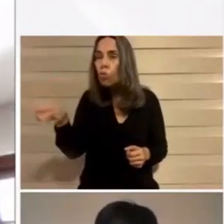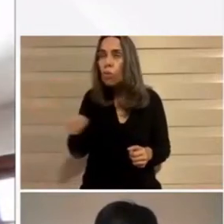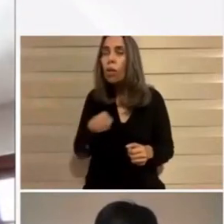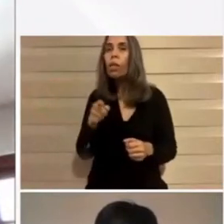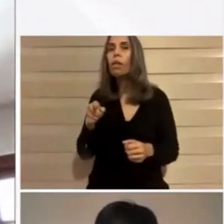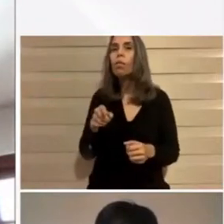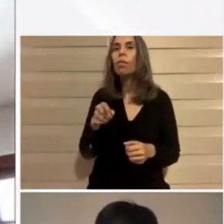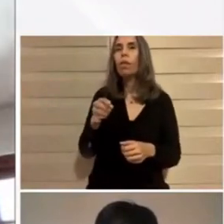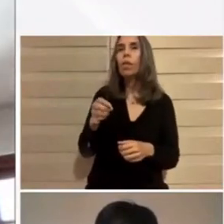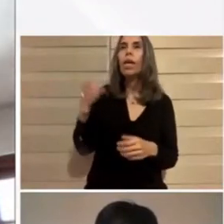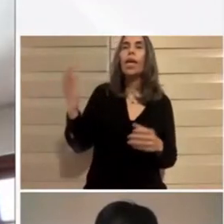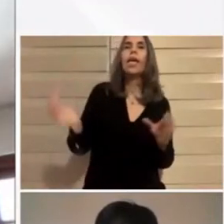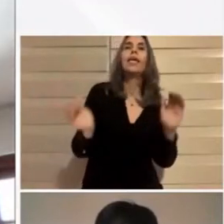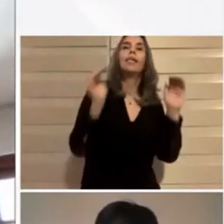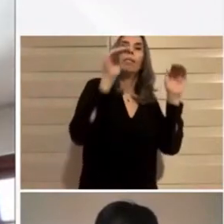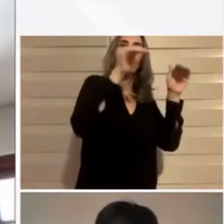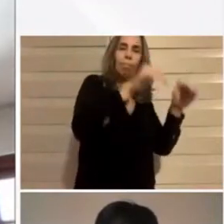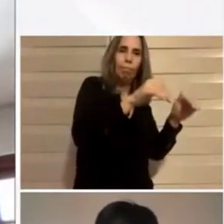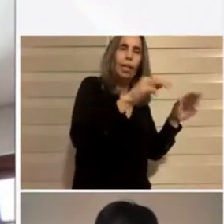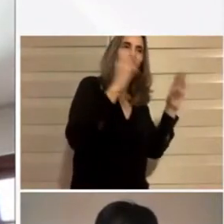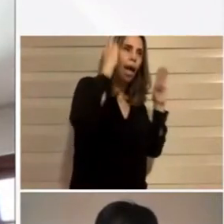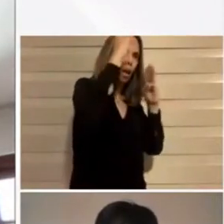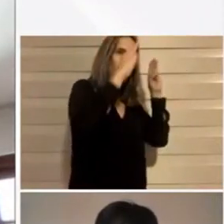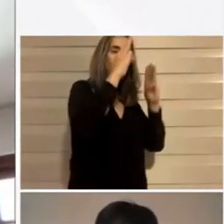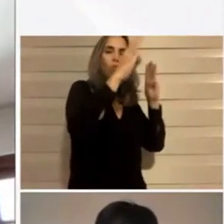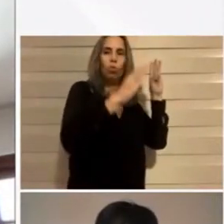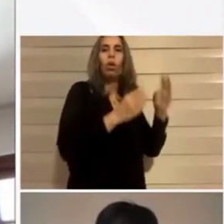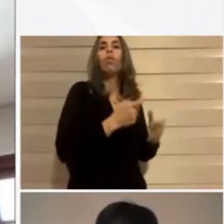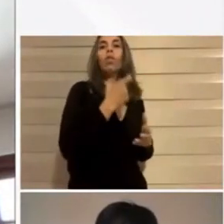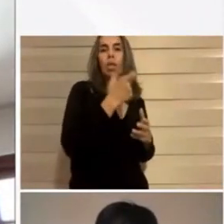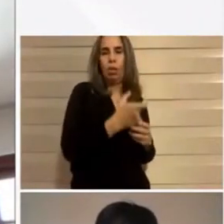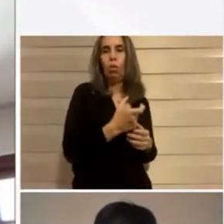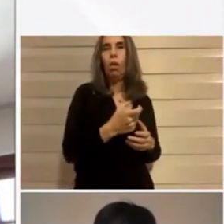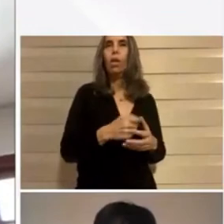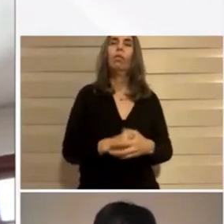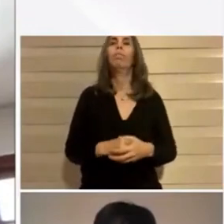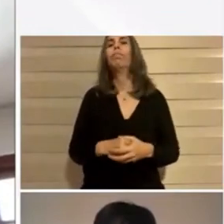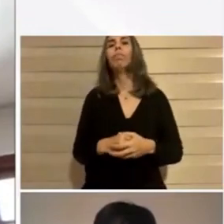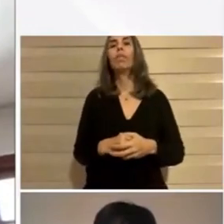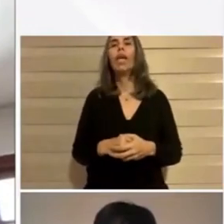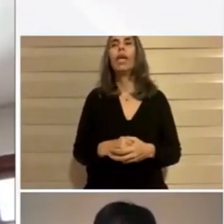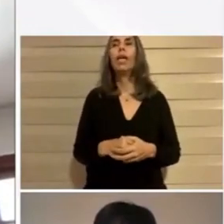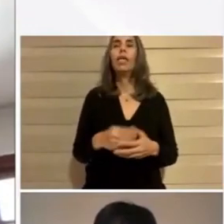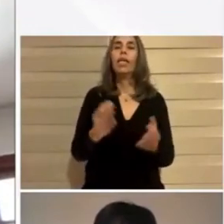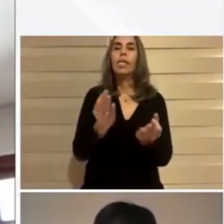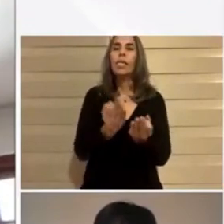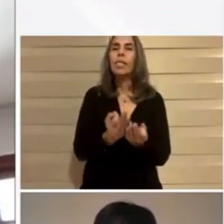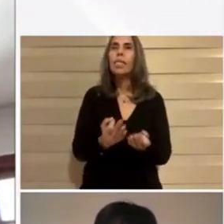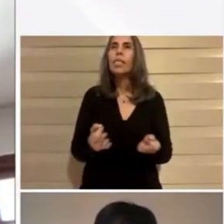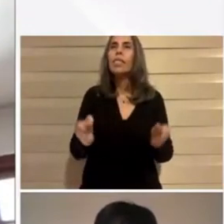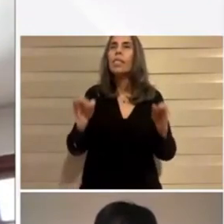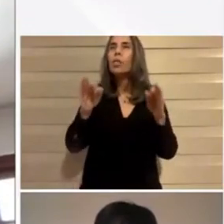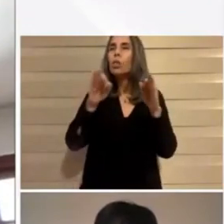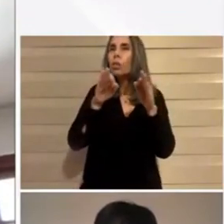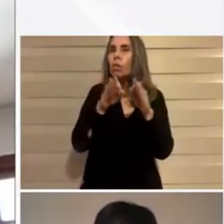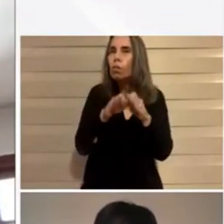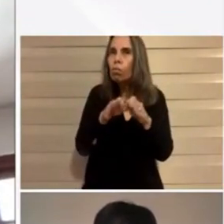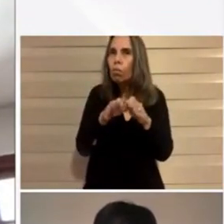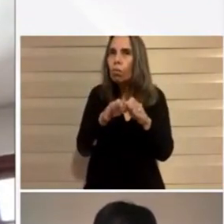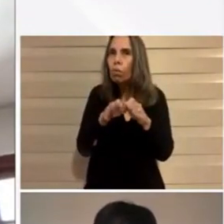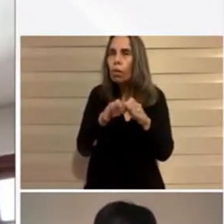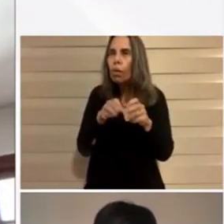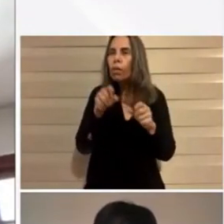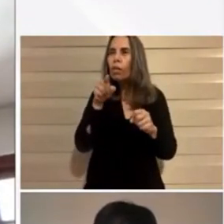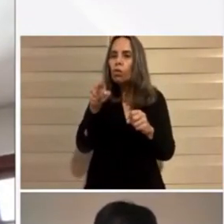estoy platicando, creo que lo que es muy importante es encontrar cómo la ciencia y el arte